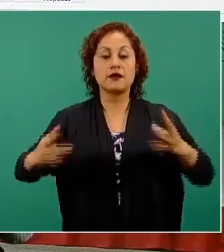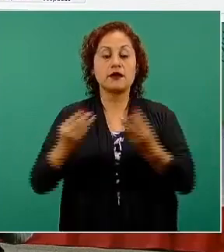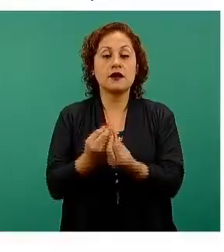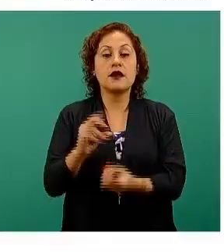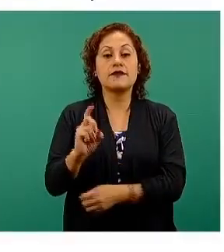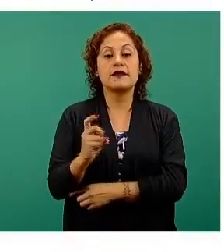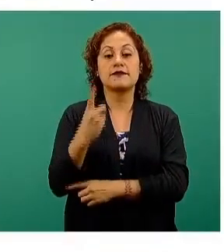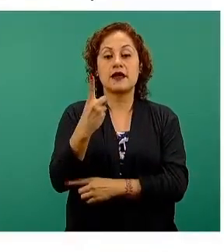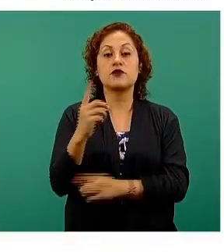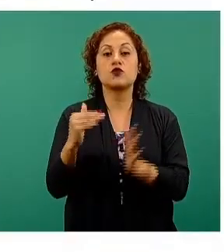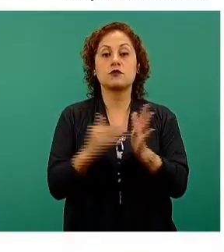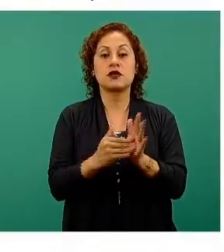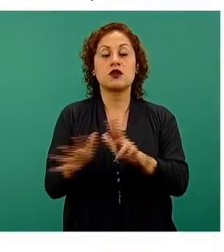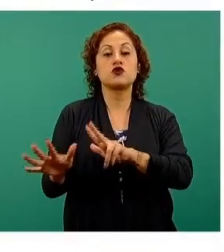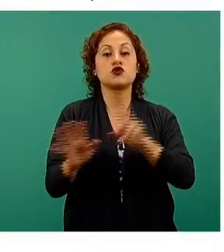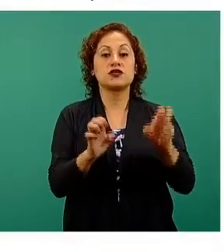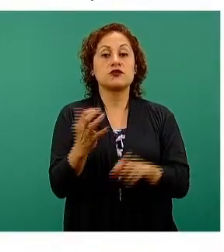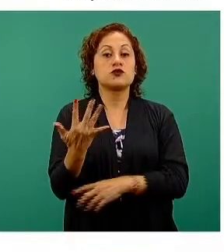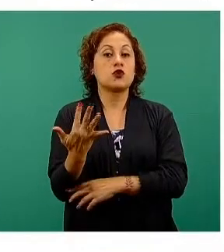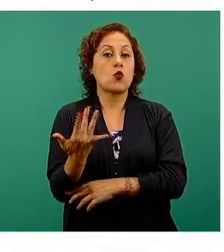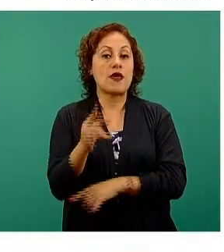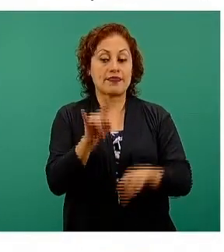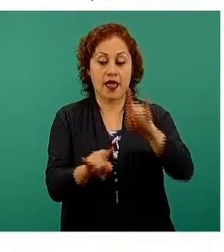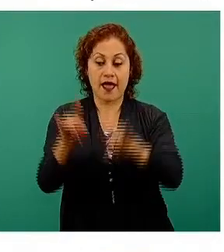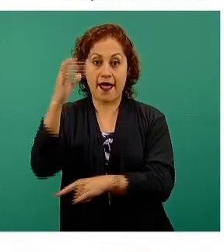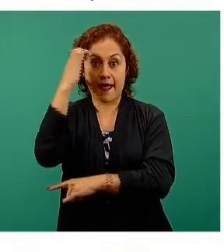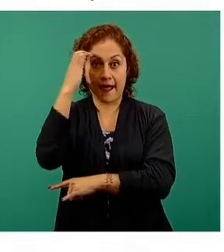31.850 camas totales, de las cuales están ocupadas